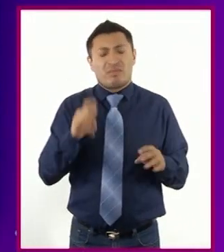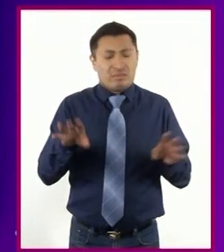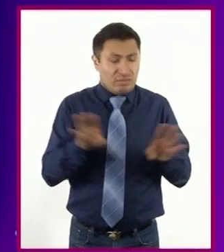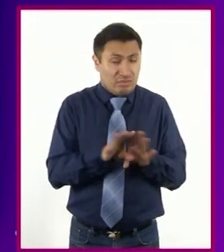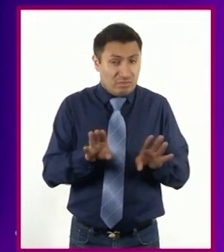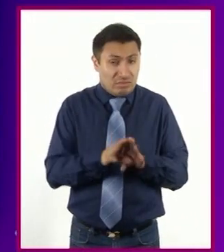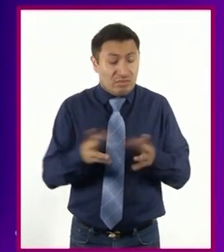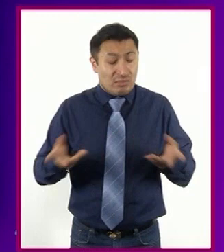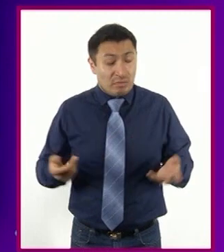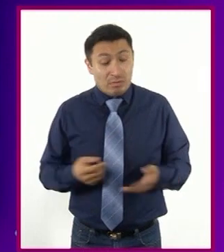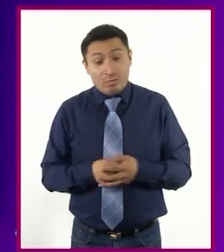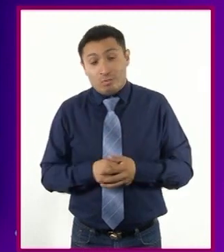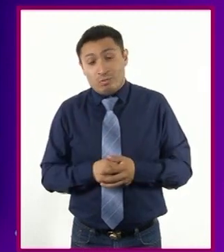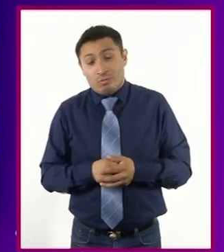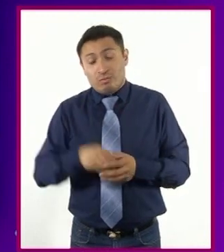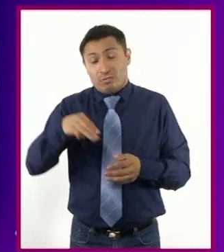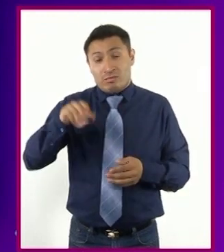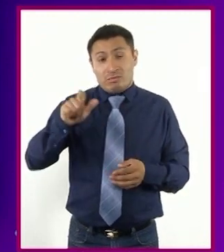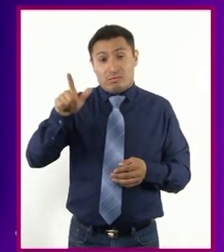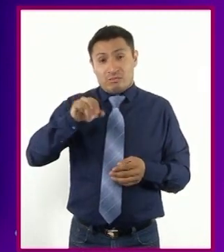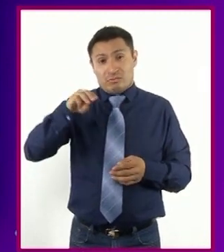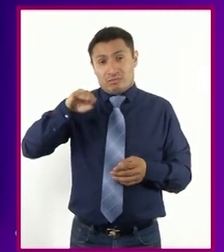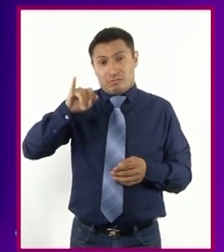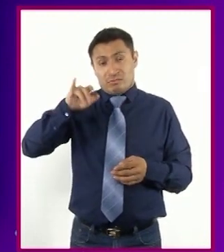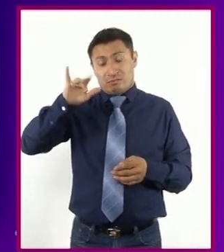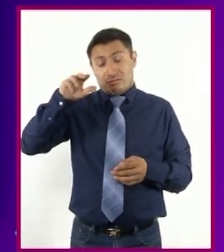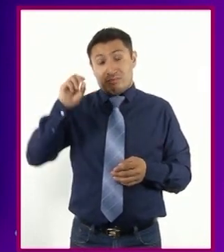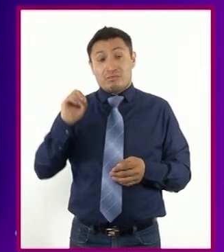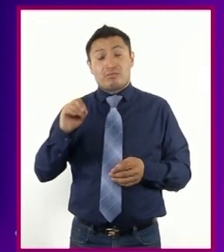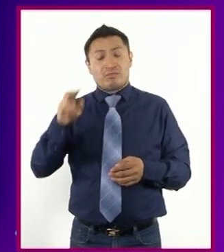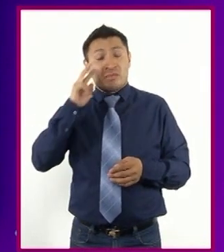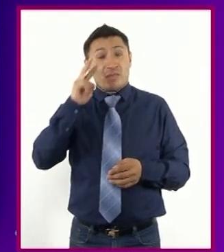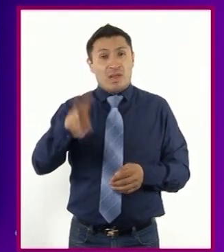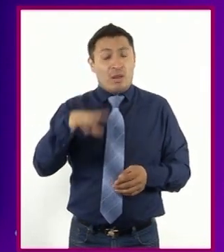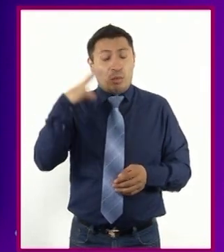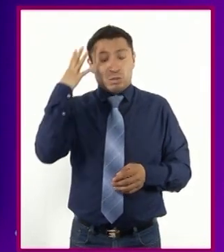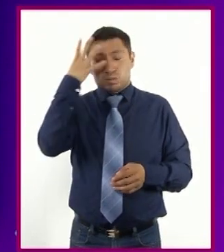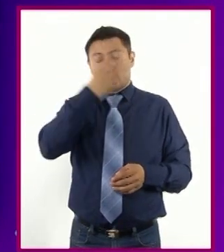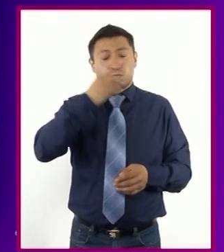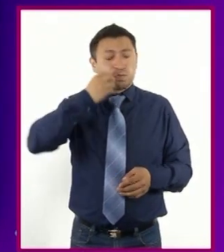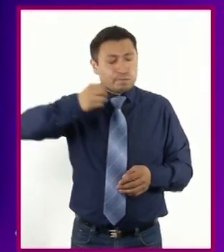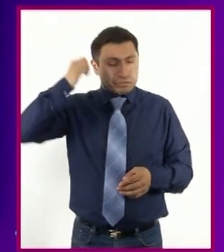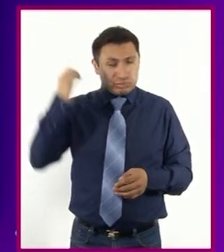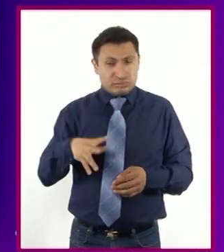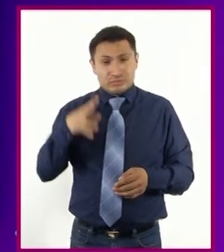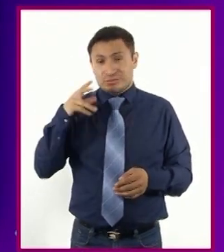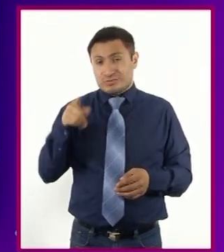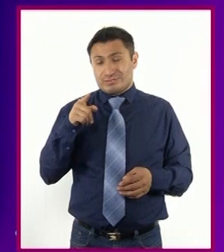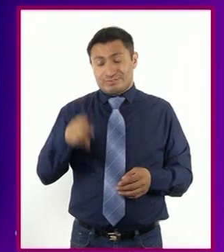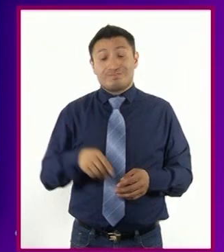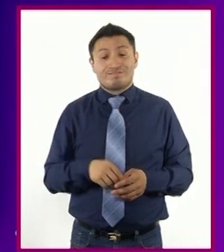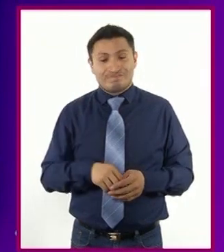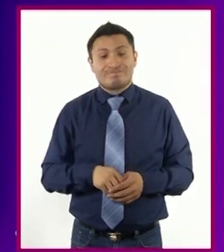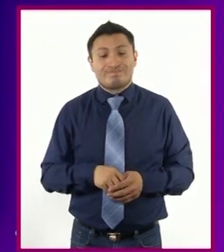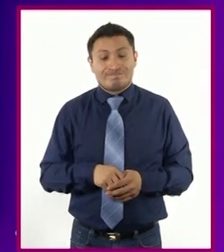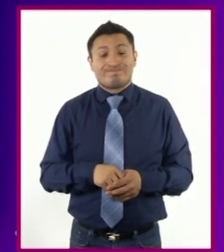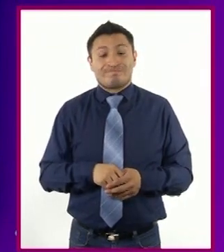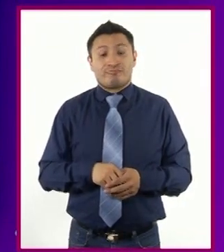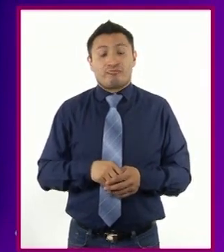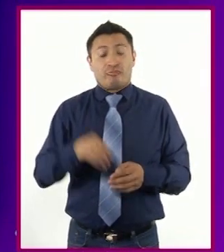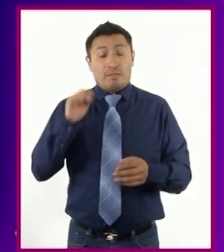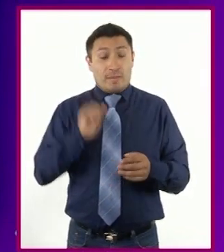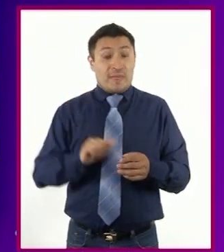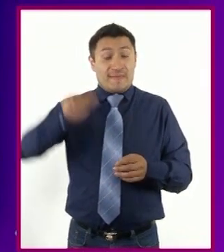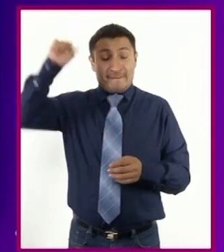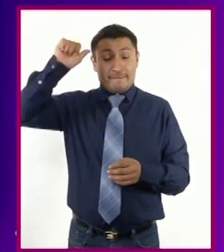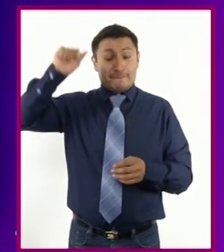Nectel es que Maximiliano y Carlota, al ver la maravillosa vista que desde aquí se puede apreciar, desde las